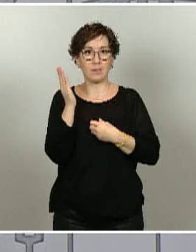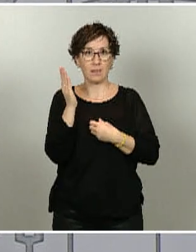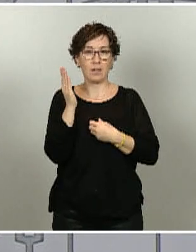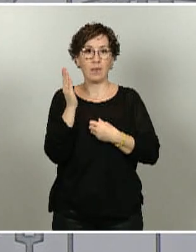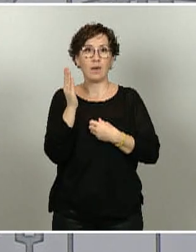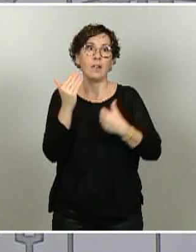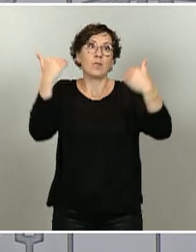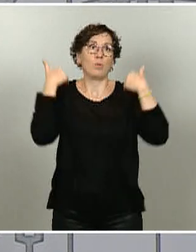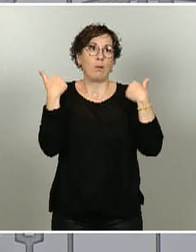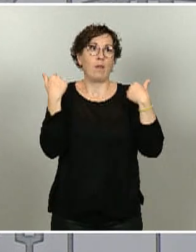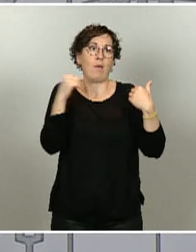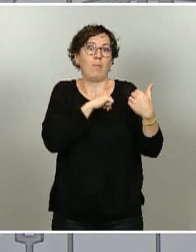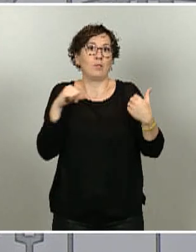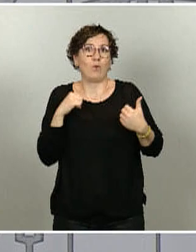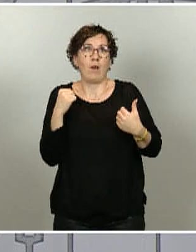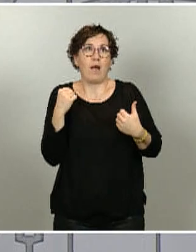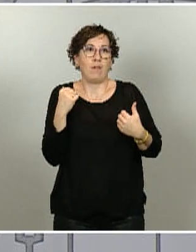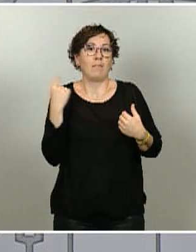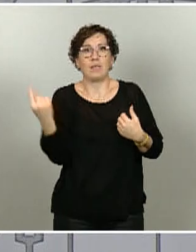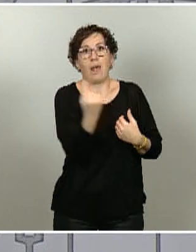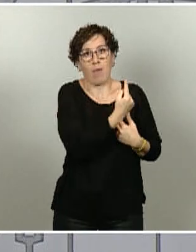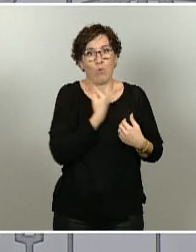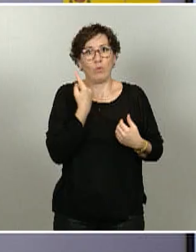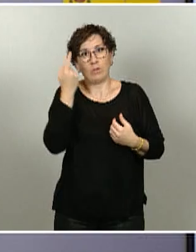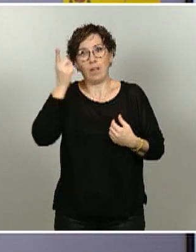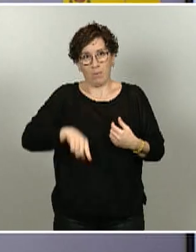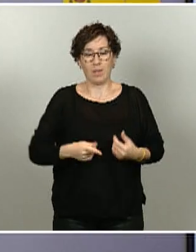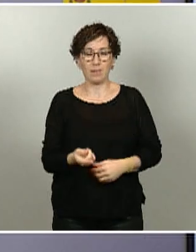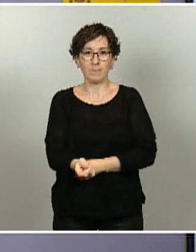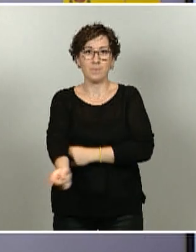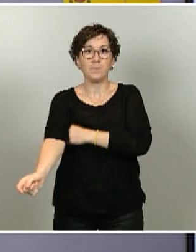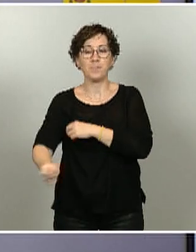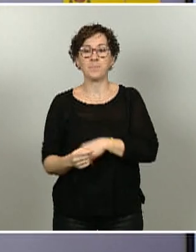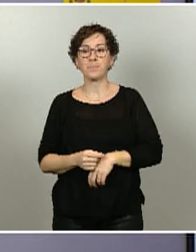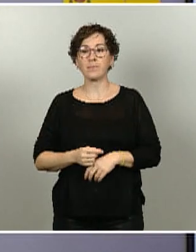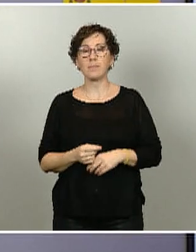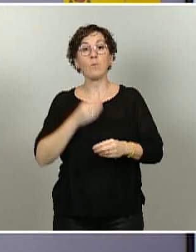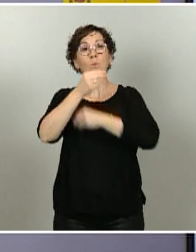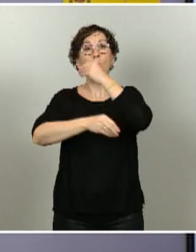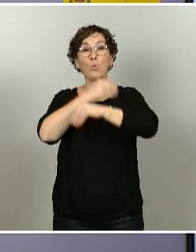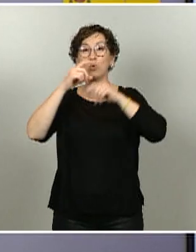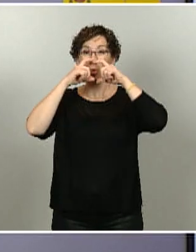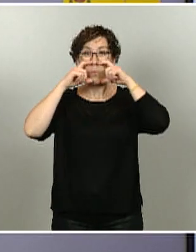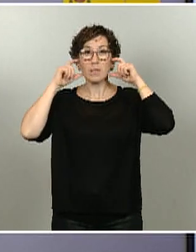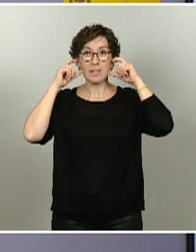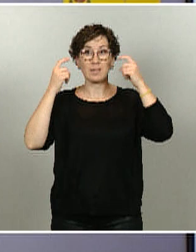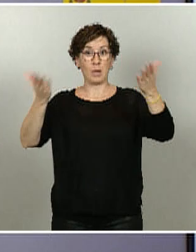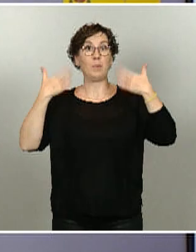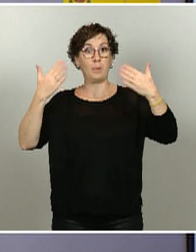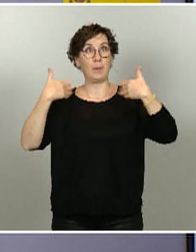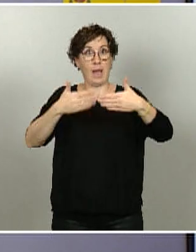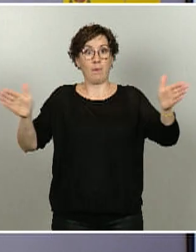parte del juego. En cuanto al uso de mascarillas en espacios abiertos, la mascarilla solamente se tiene que